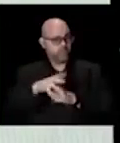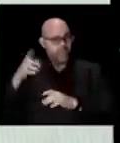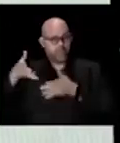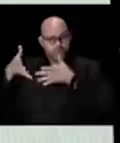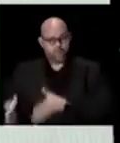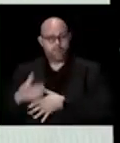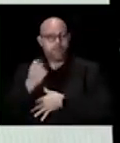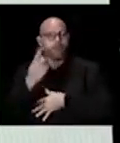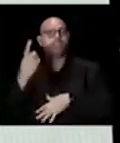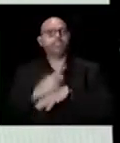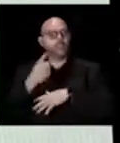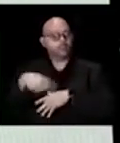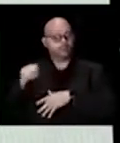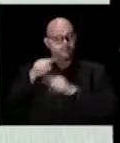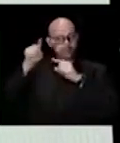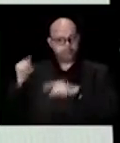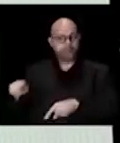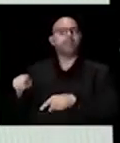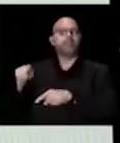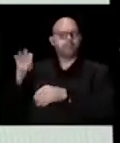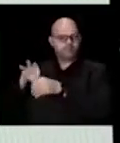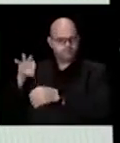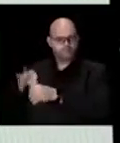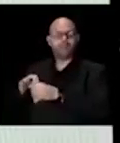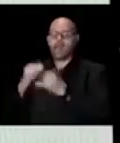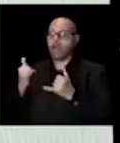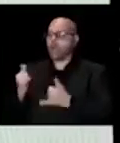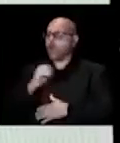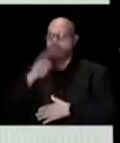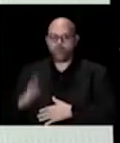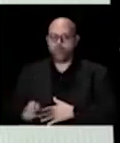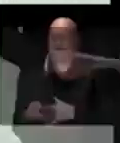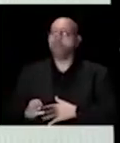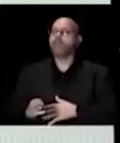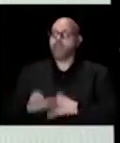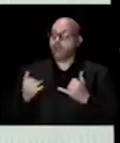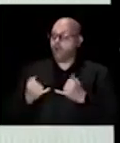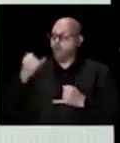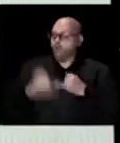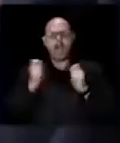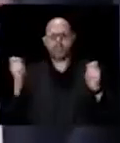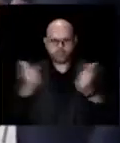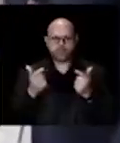acudas a las urnas, es ahora o nunca. Esta es la última guachafita para demostrar quién es el candidato menos